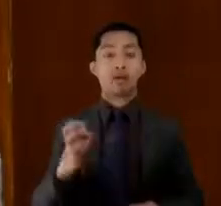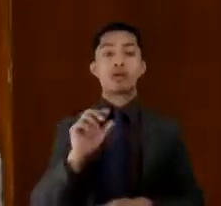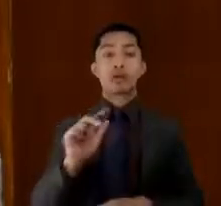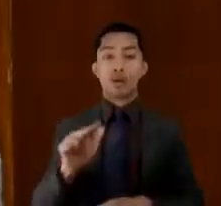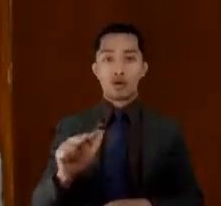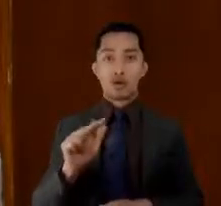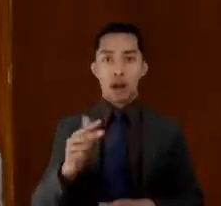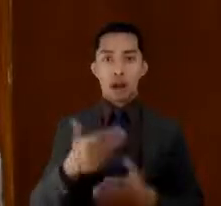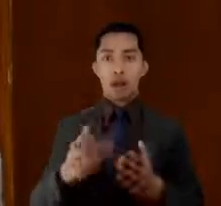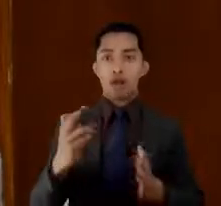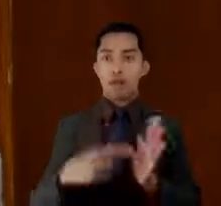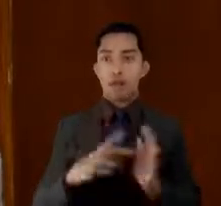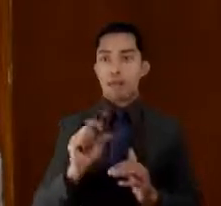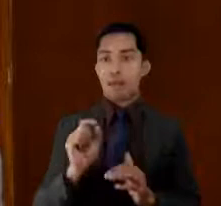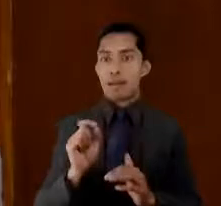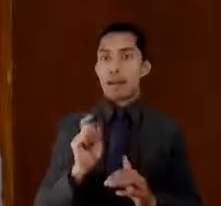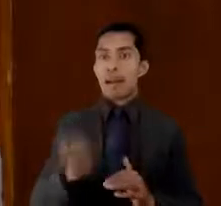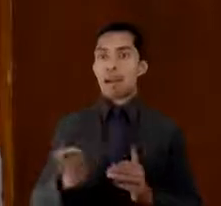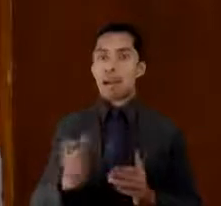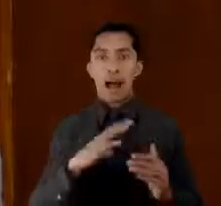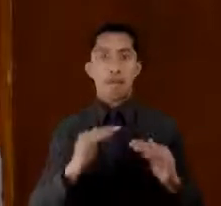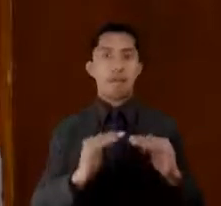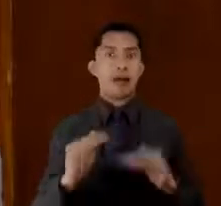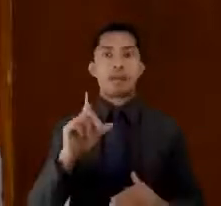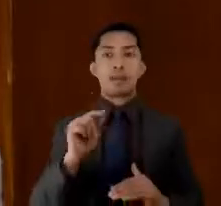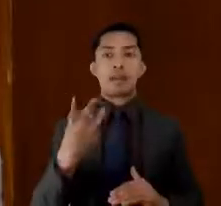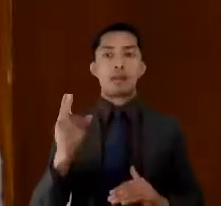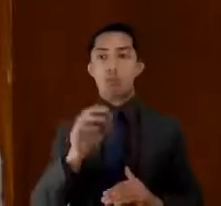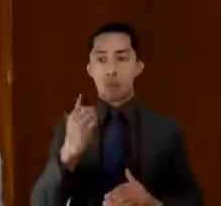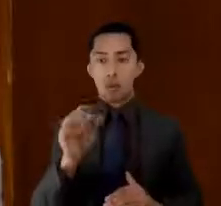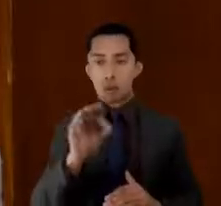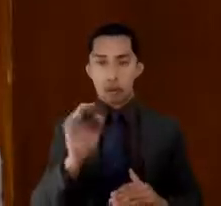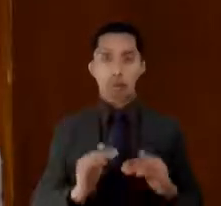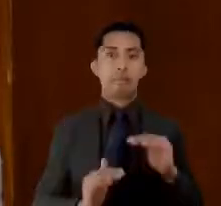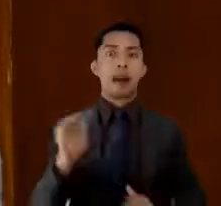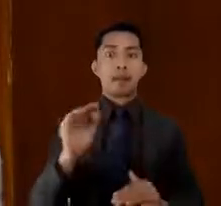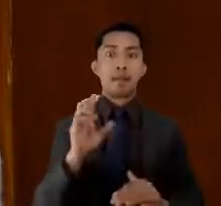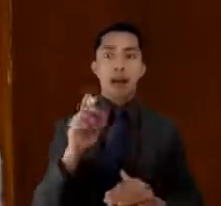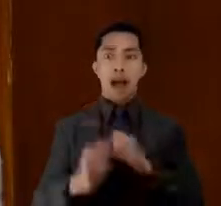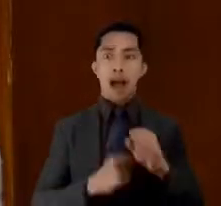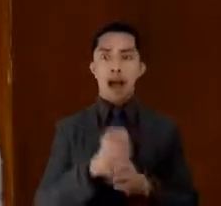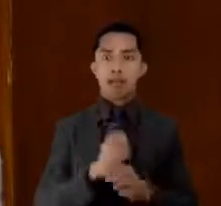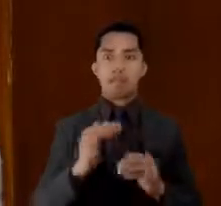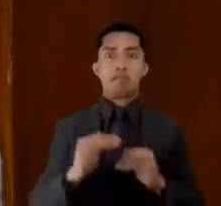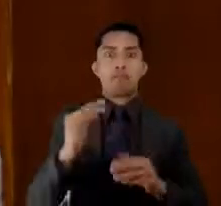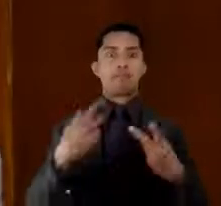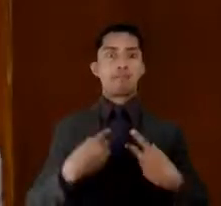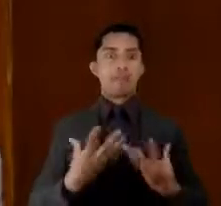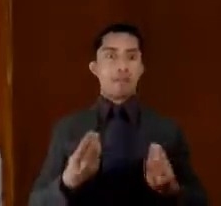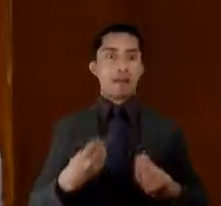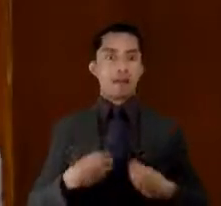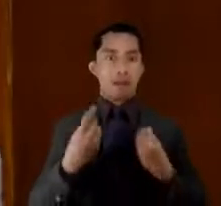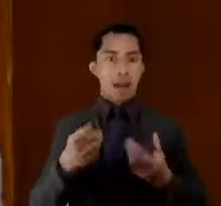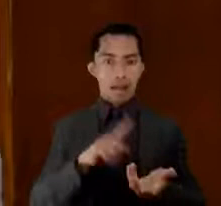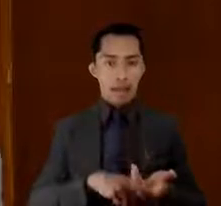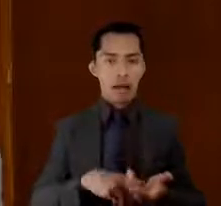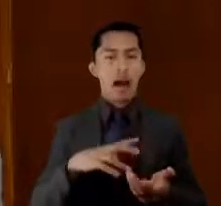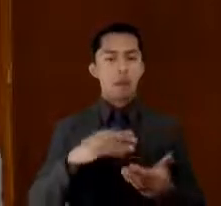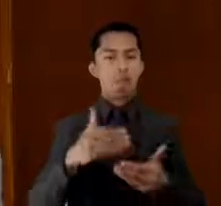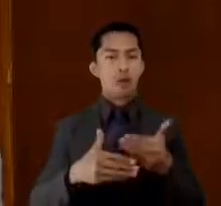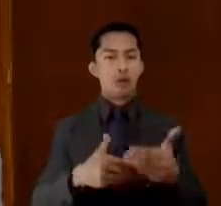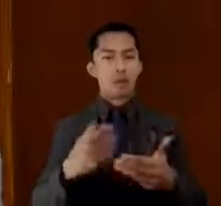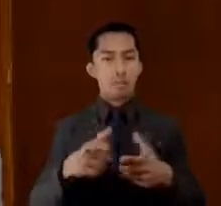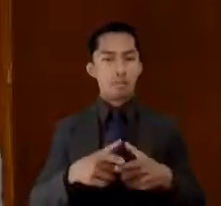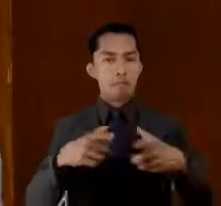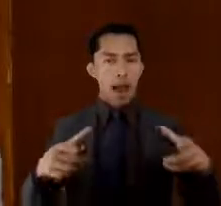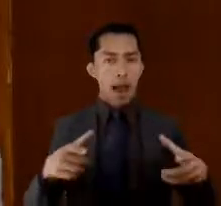16.992.418 en 2020, es decir, un crecimiento del 73.1% en tan solo 30 años. Si bien inherentes a los procesos de expansión